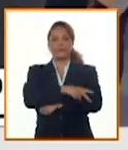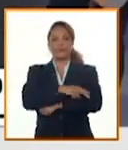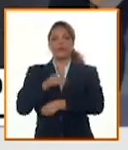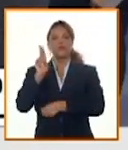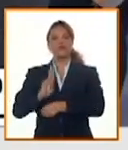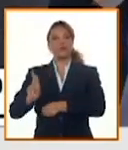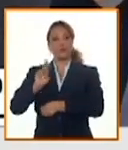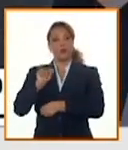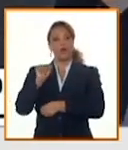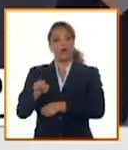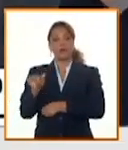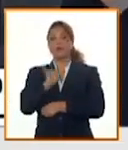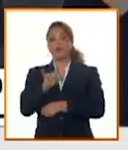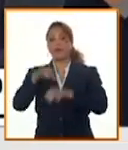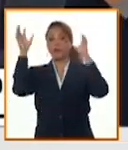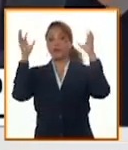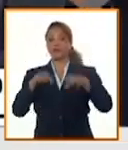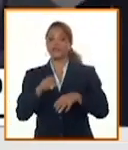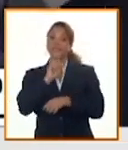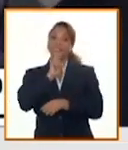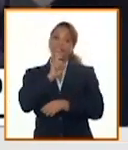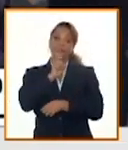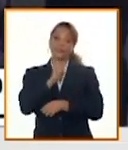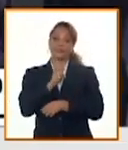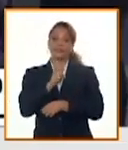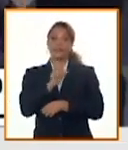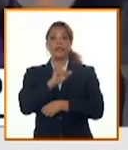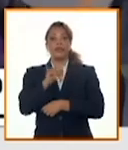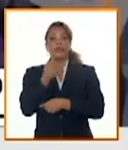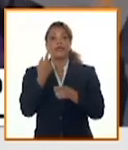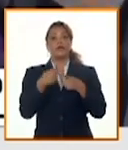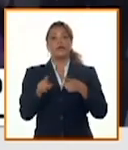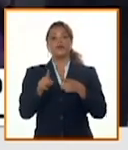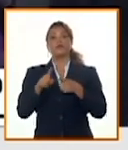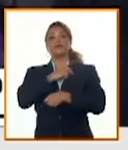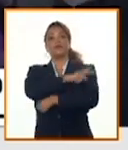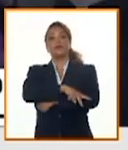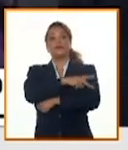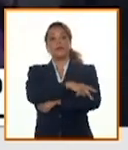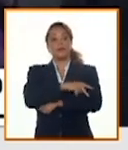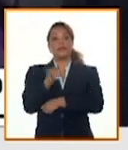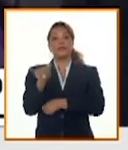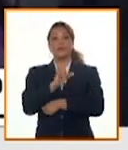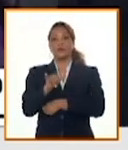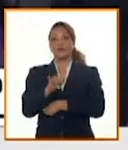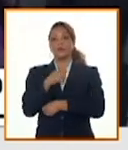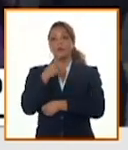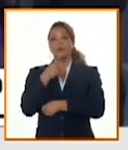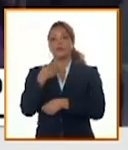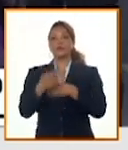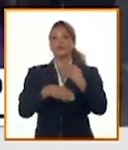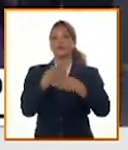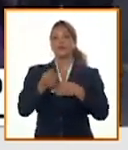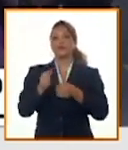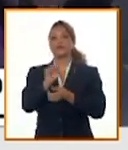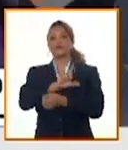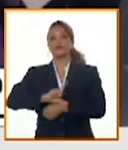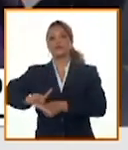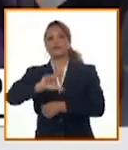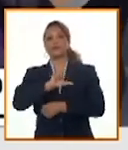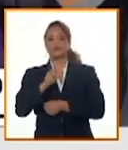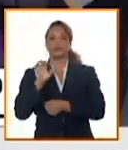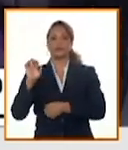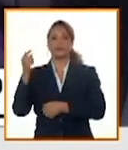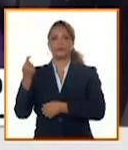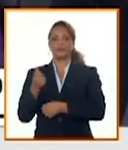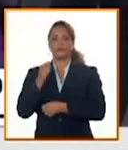como fue tan fuerte esa crisis hídrica Y cómo los países de esa región tienen que lidiar con los temas sociales y económicos sin duda en